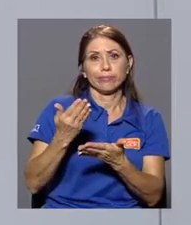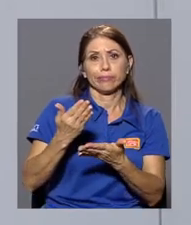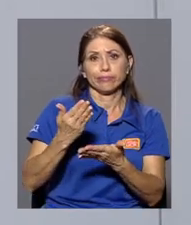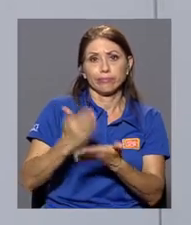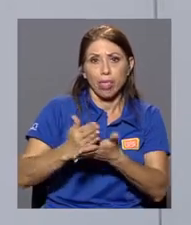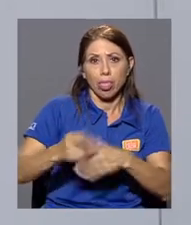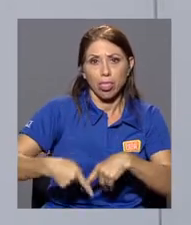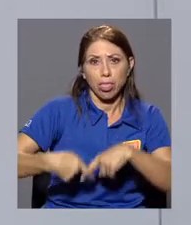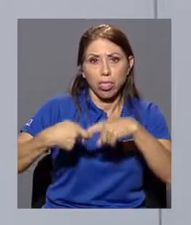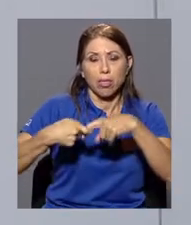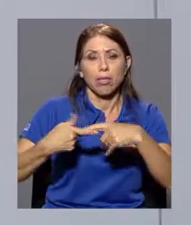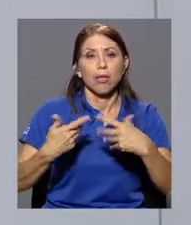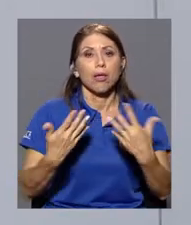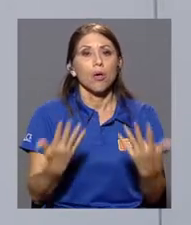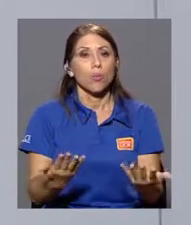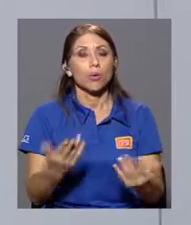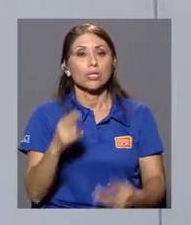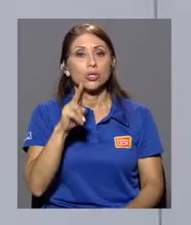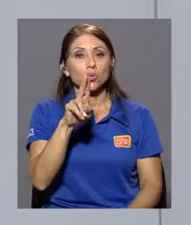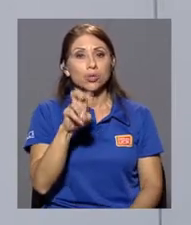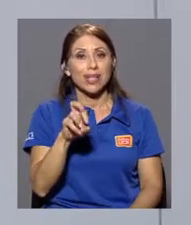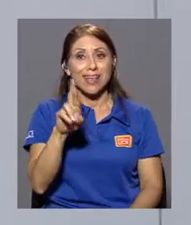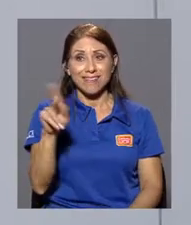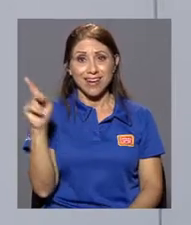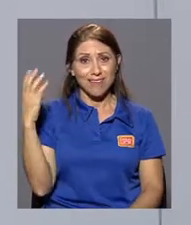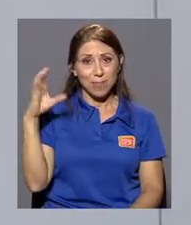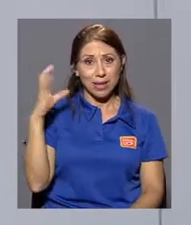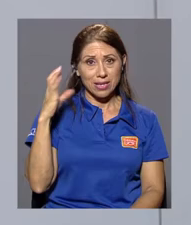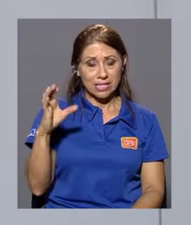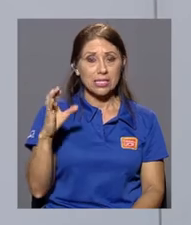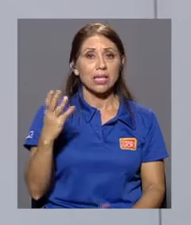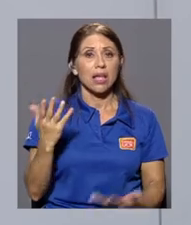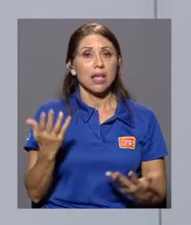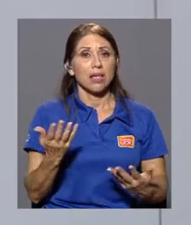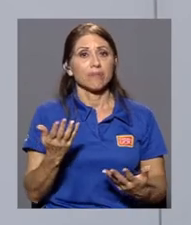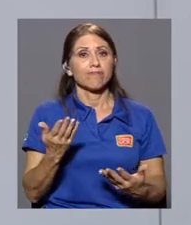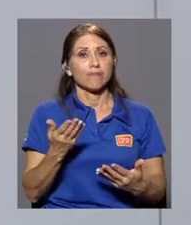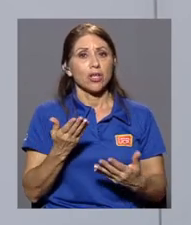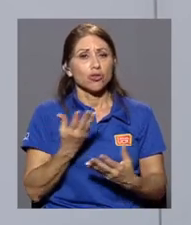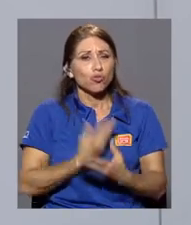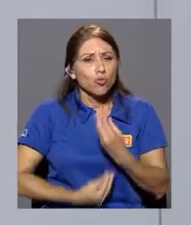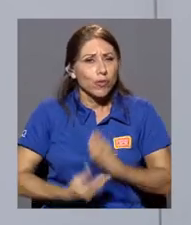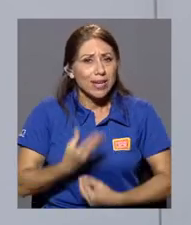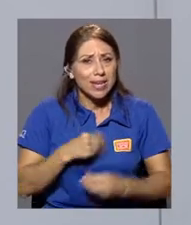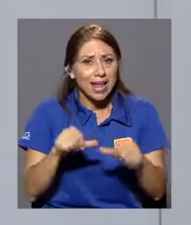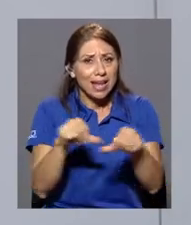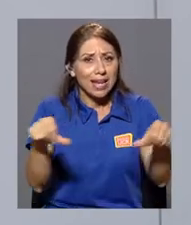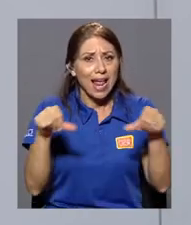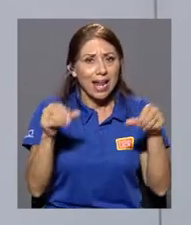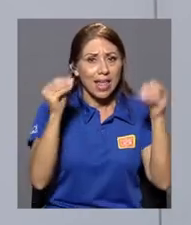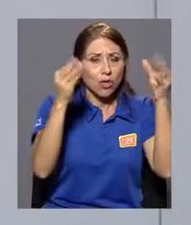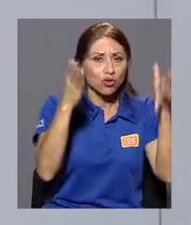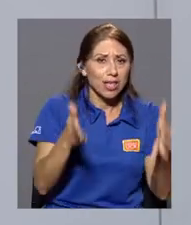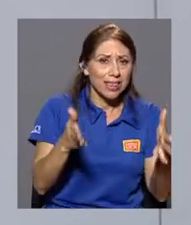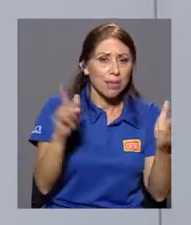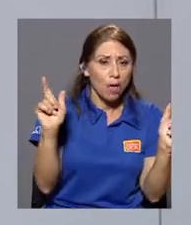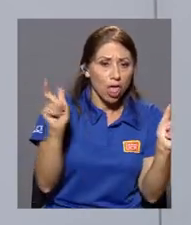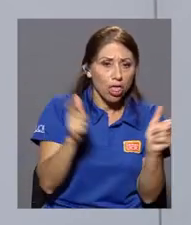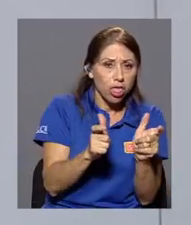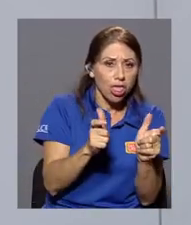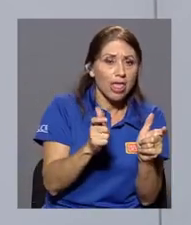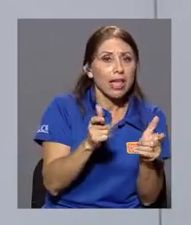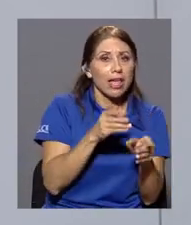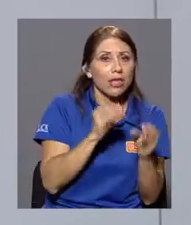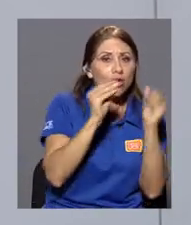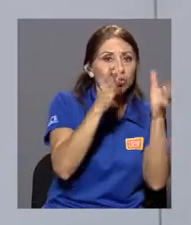sufriría, por ejemplo, en el área docente, tendríamos posiblemente reducción en carreras, reducción de